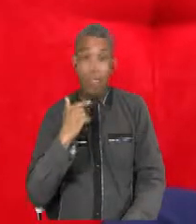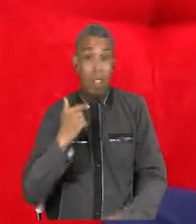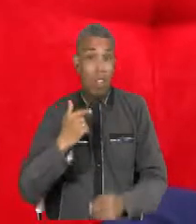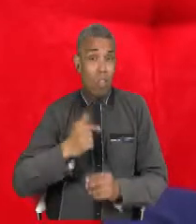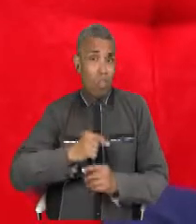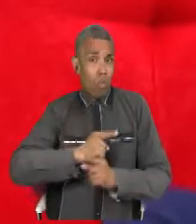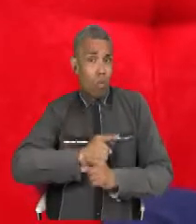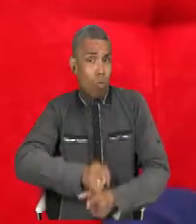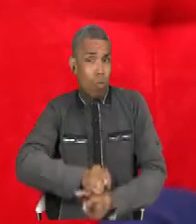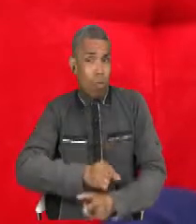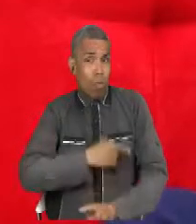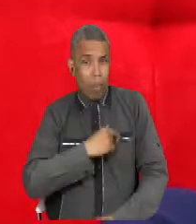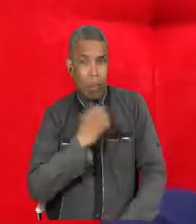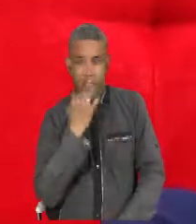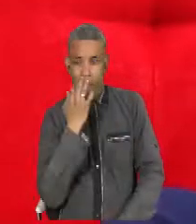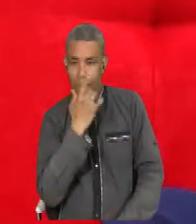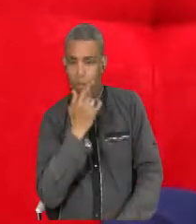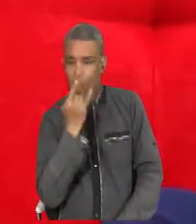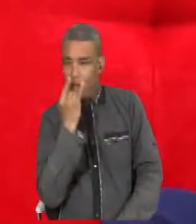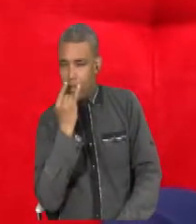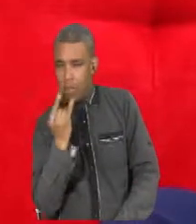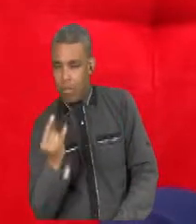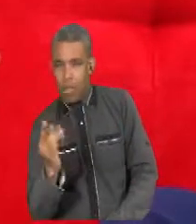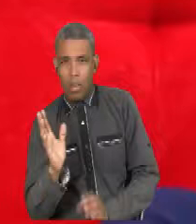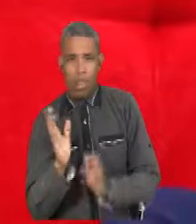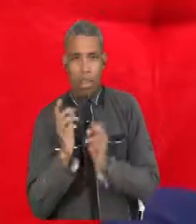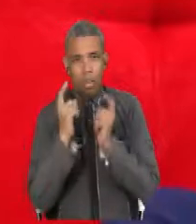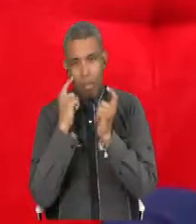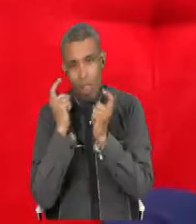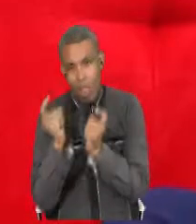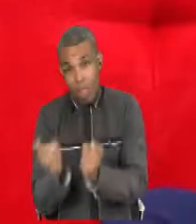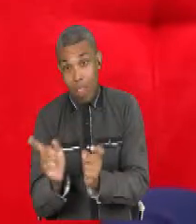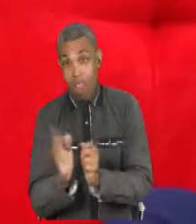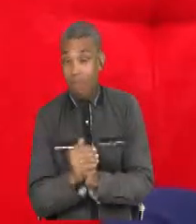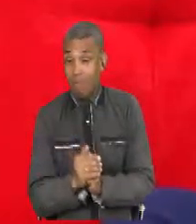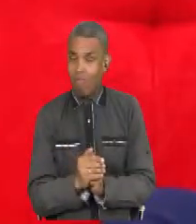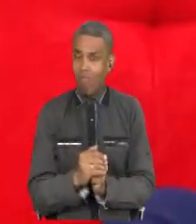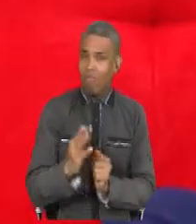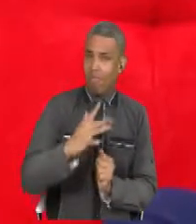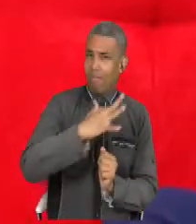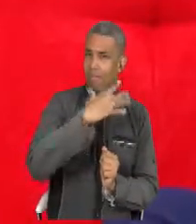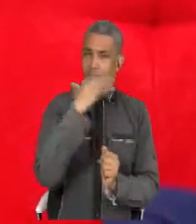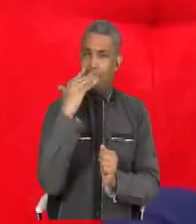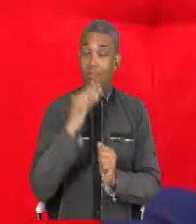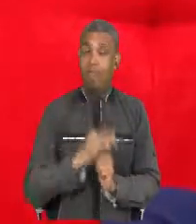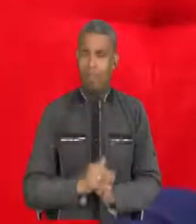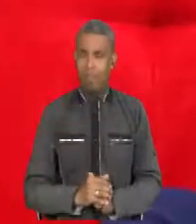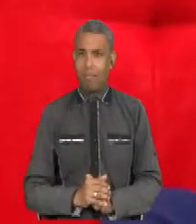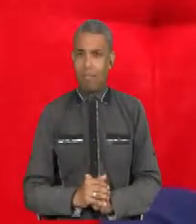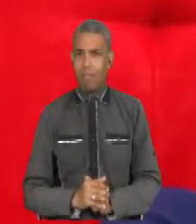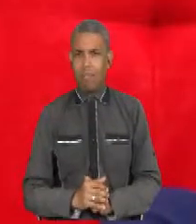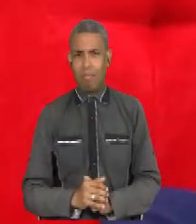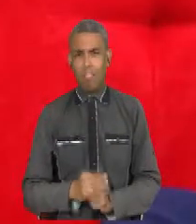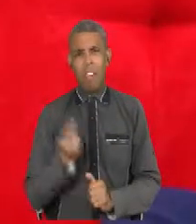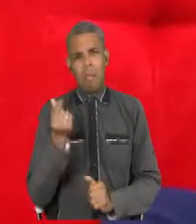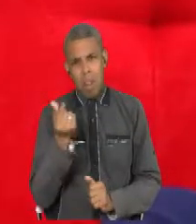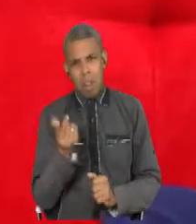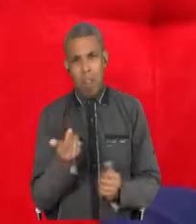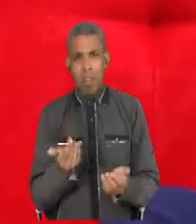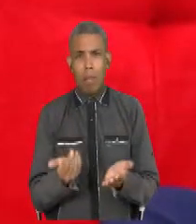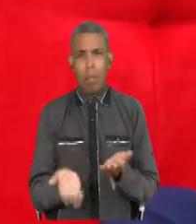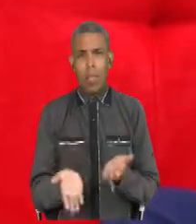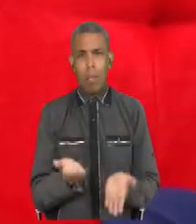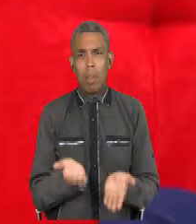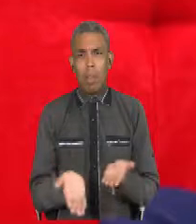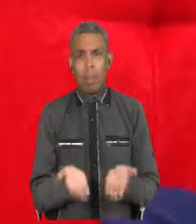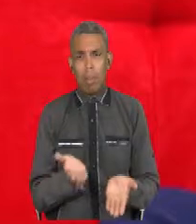atracción. Y pues lo que les explico a mis clientas, no es, o a los clientes, porque también hay para hombres, hay de diferentes precios también, feromonas